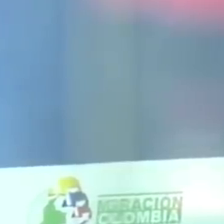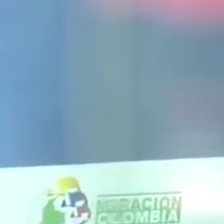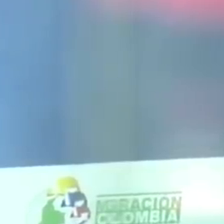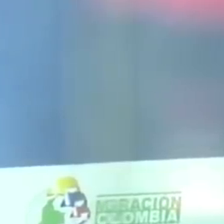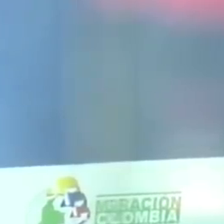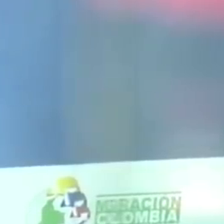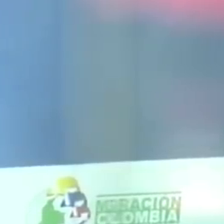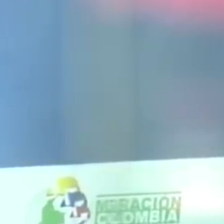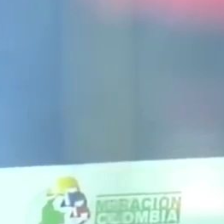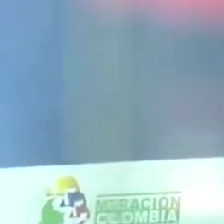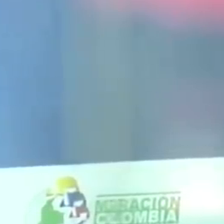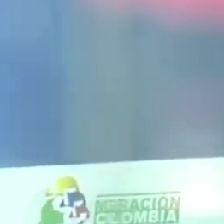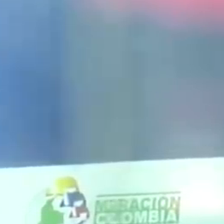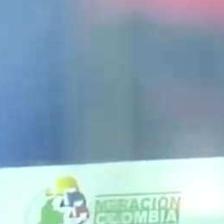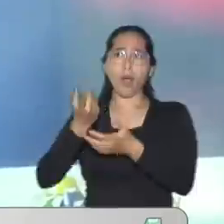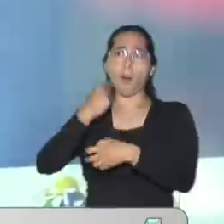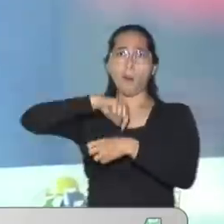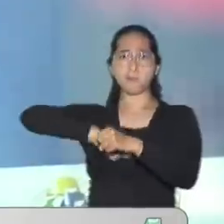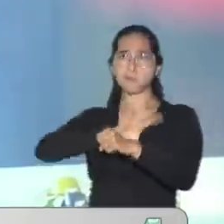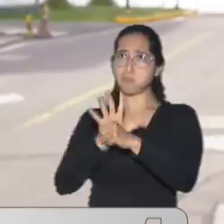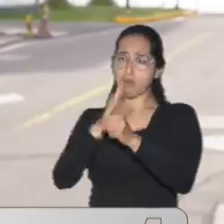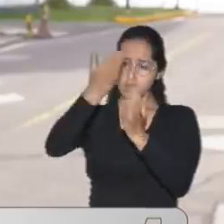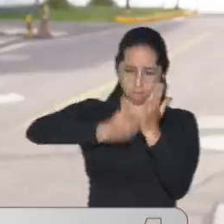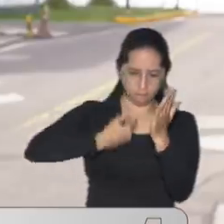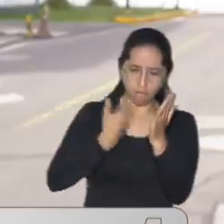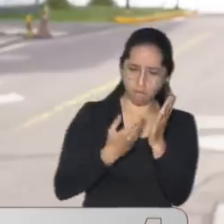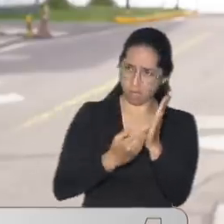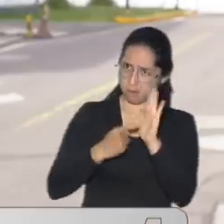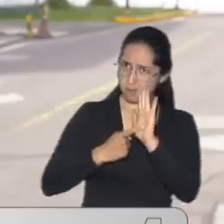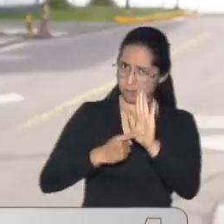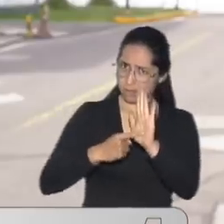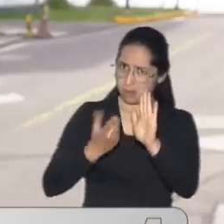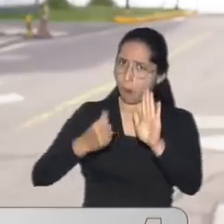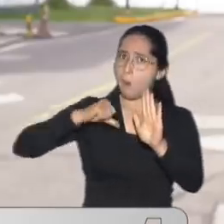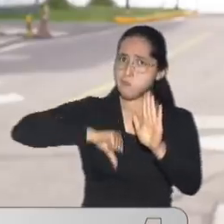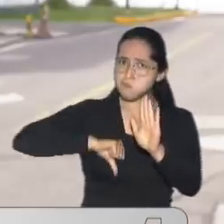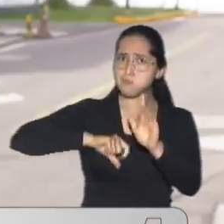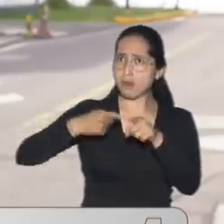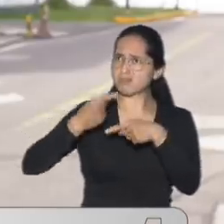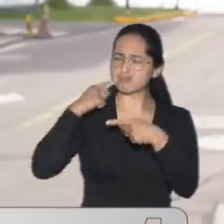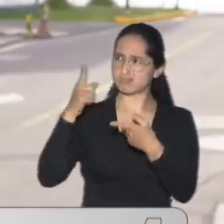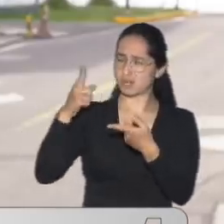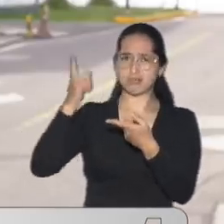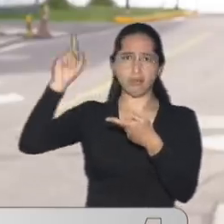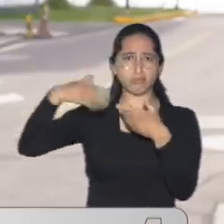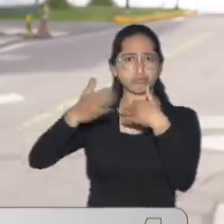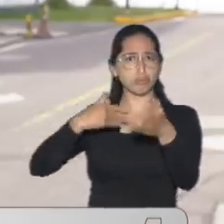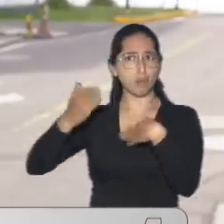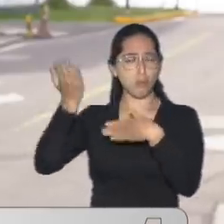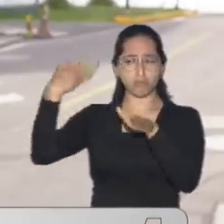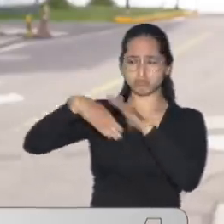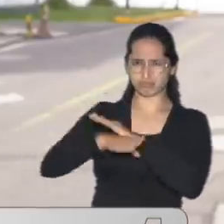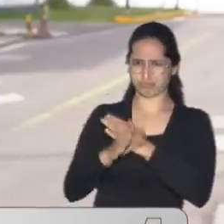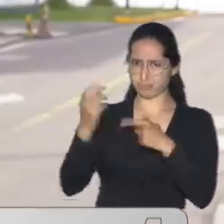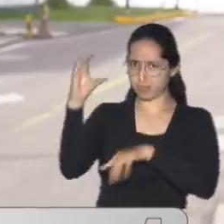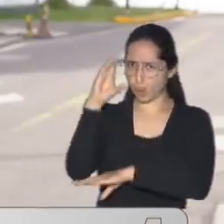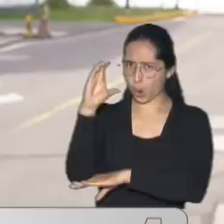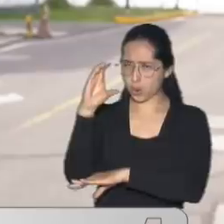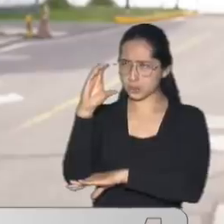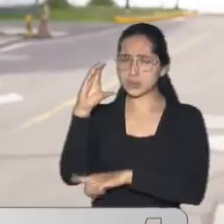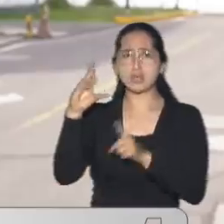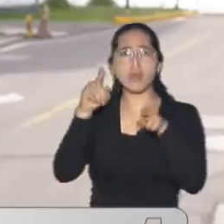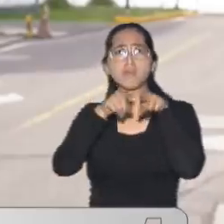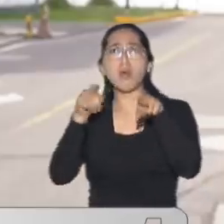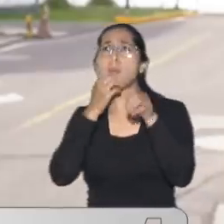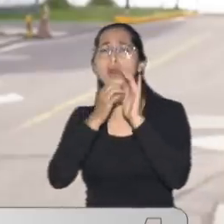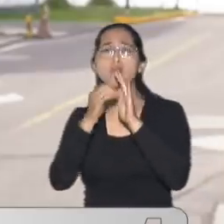viajeros contagiados de COVID-19 a Colombia. No se están aplicando los protocolos o están permitiendo que estos pasajeros, aún